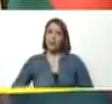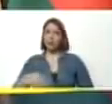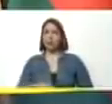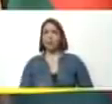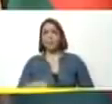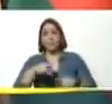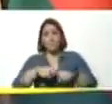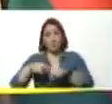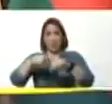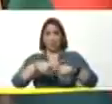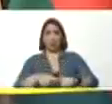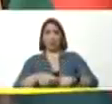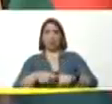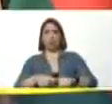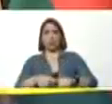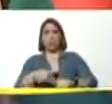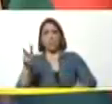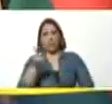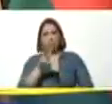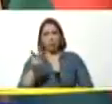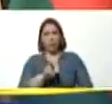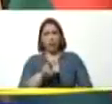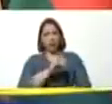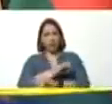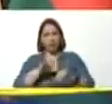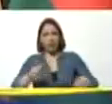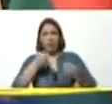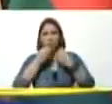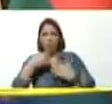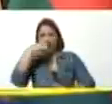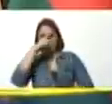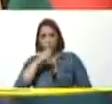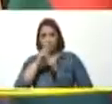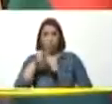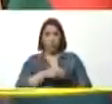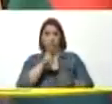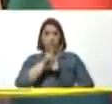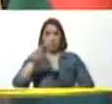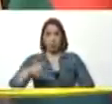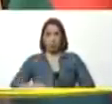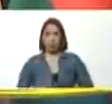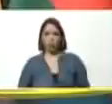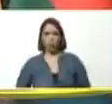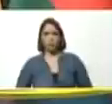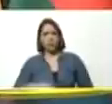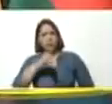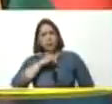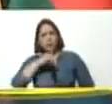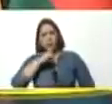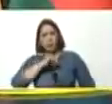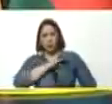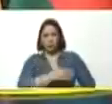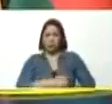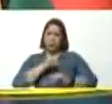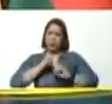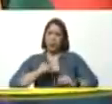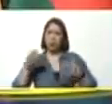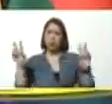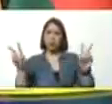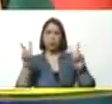que Venezuela termina un buen año 2021. En resistencia activa y en